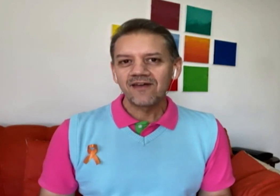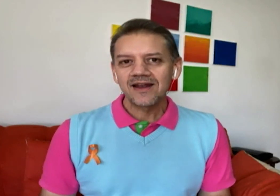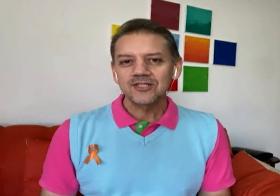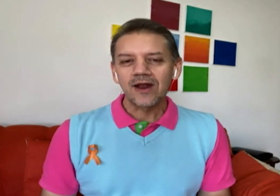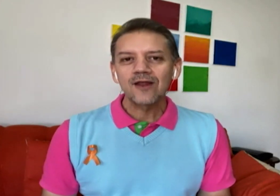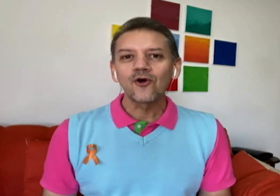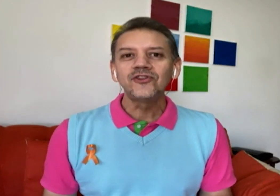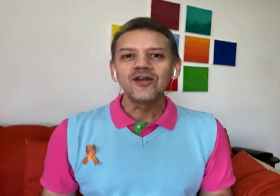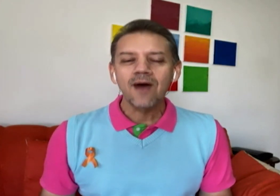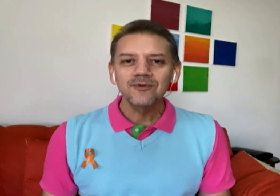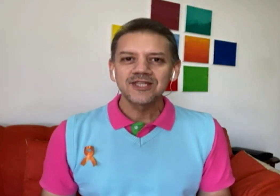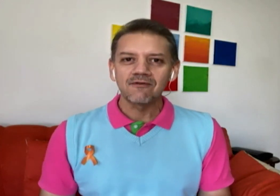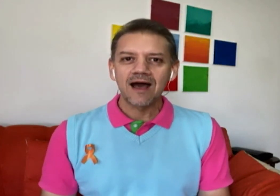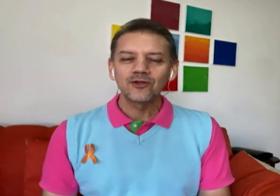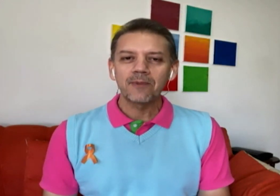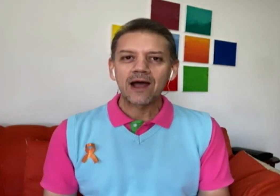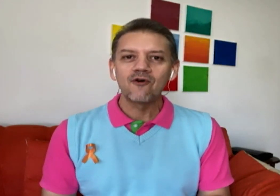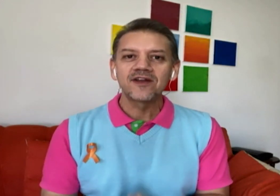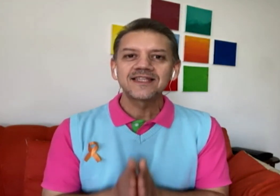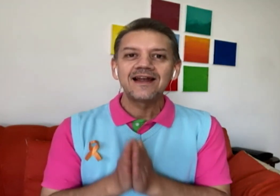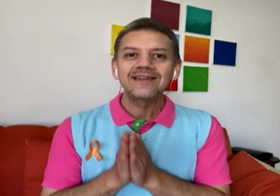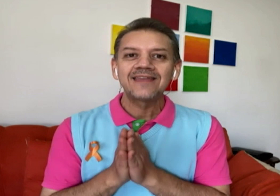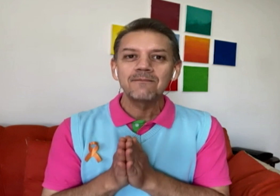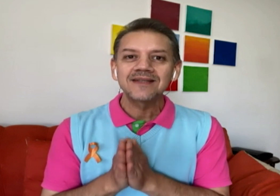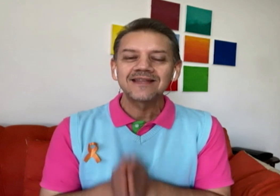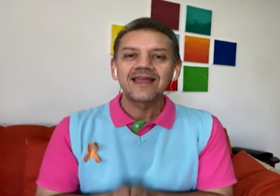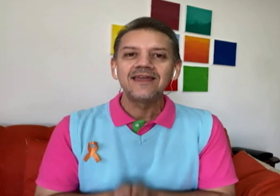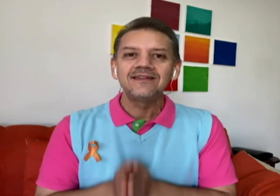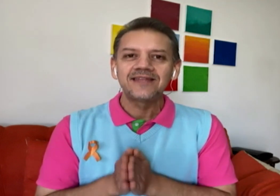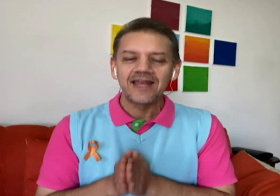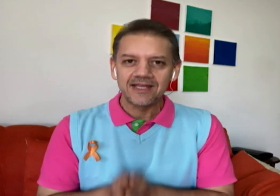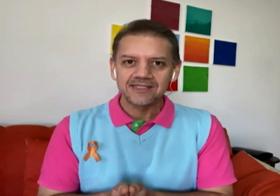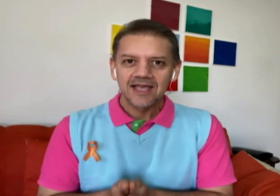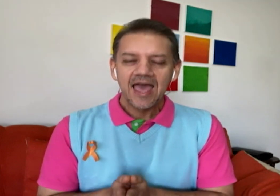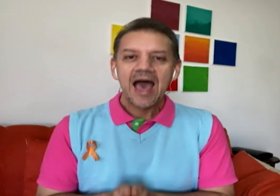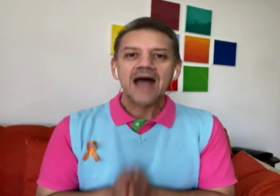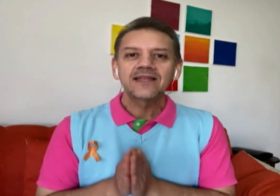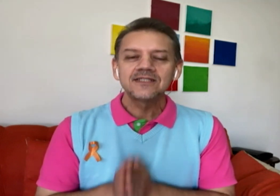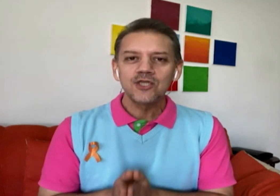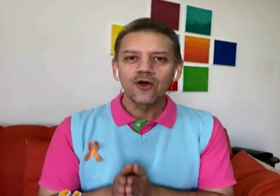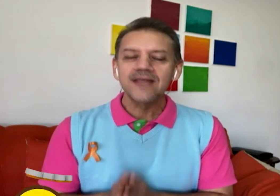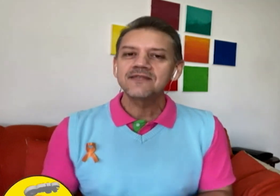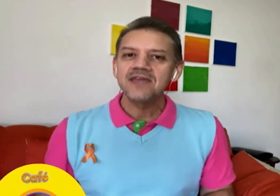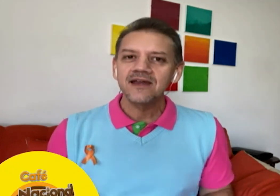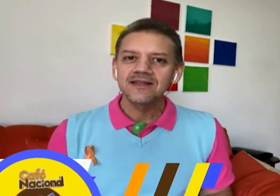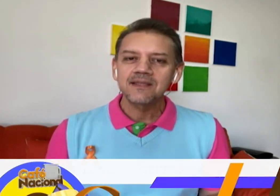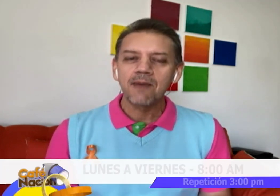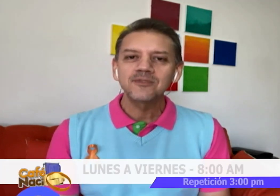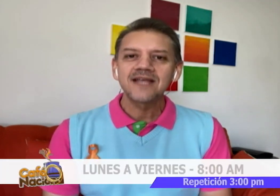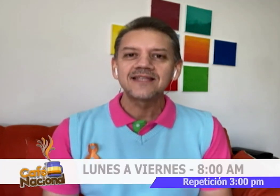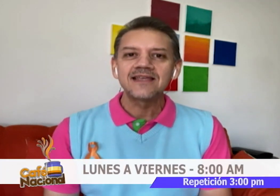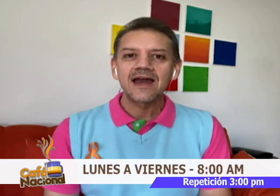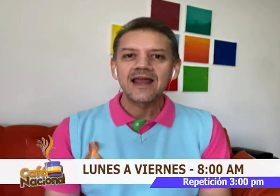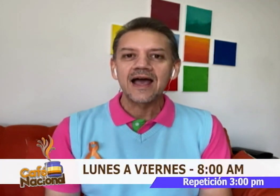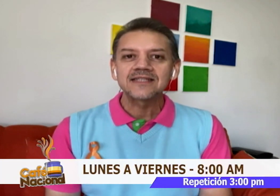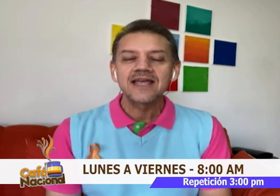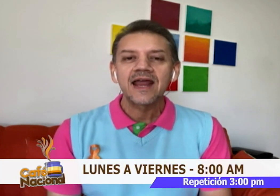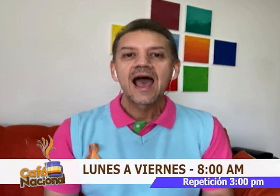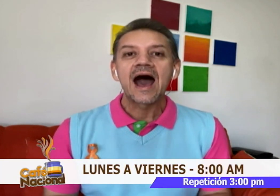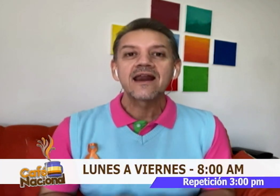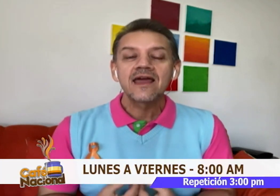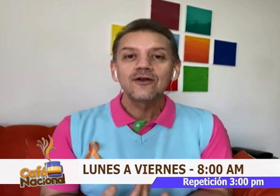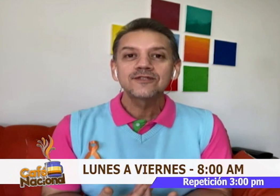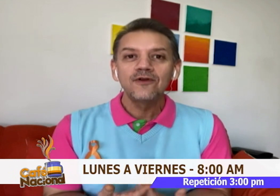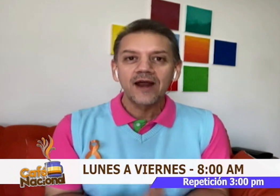en Café Nacional continuamos trabajando para ofrecerle temas de interés. Atención, este viernes vamos a enseñarle a